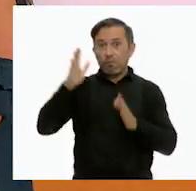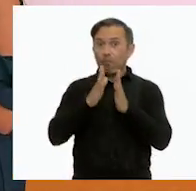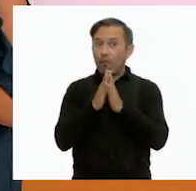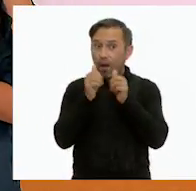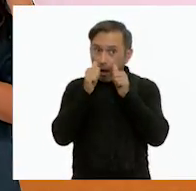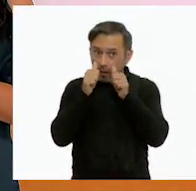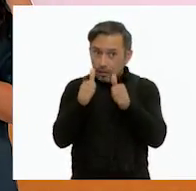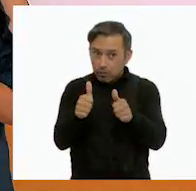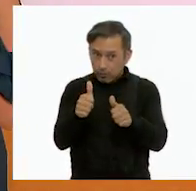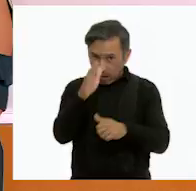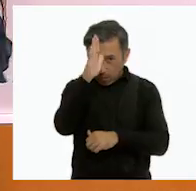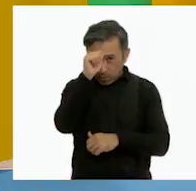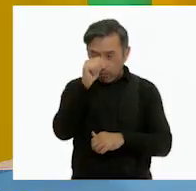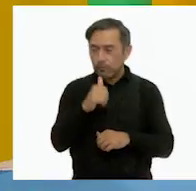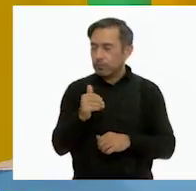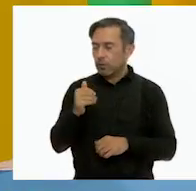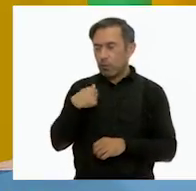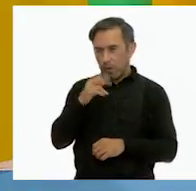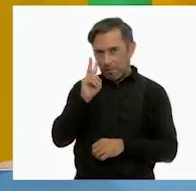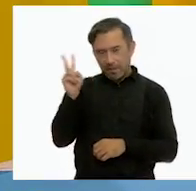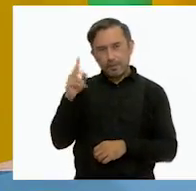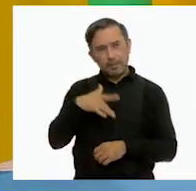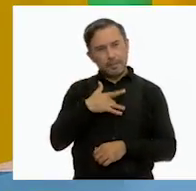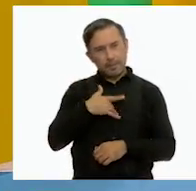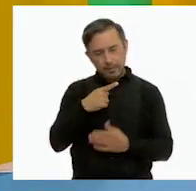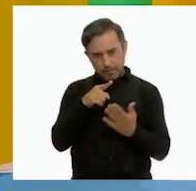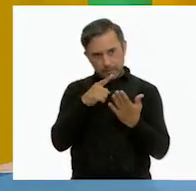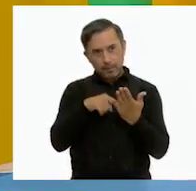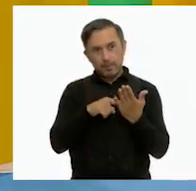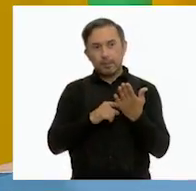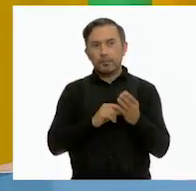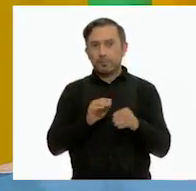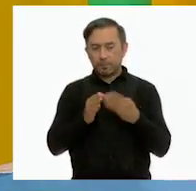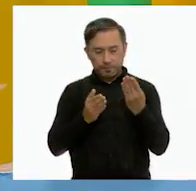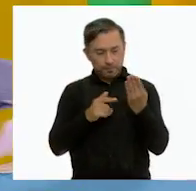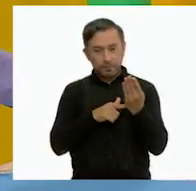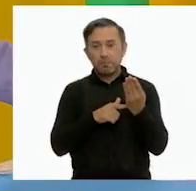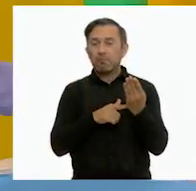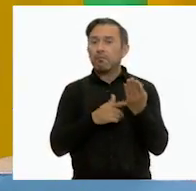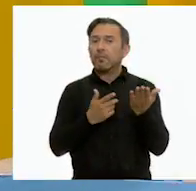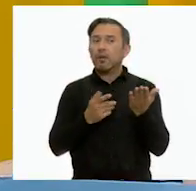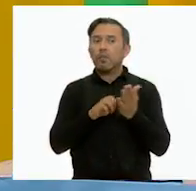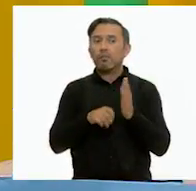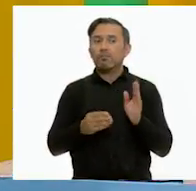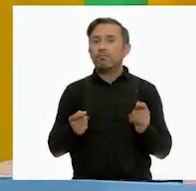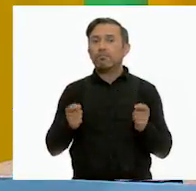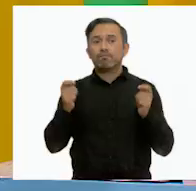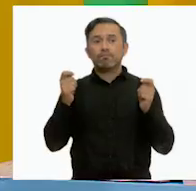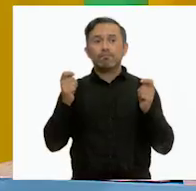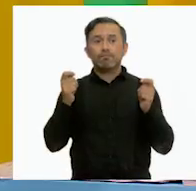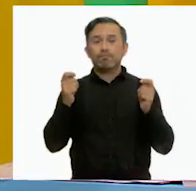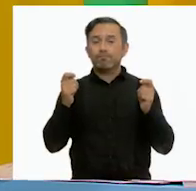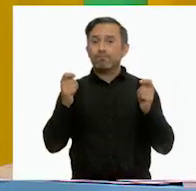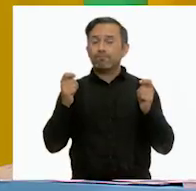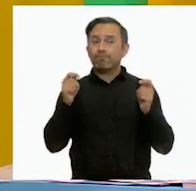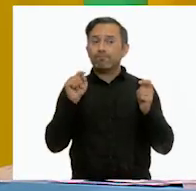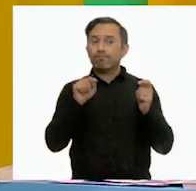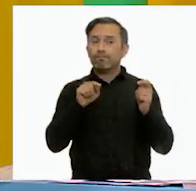tengo algunas. Sí. A ver. Por ejemplo, esta, maestra.